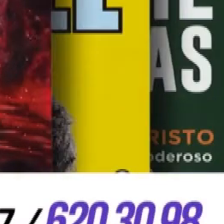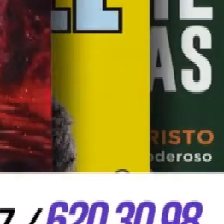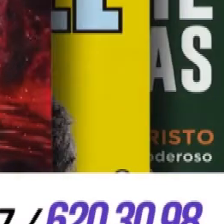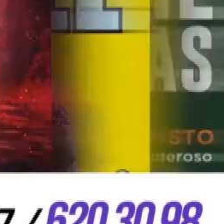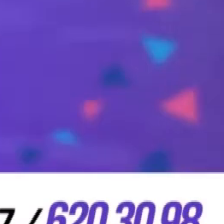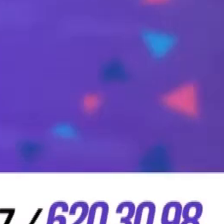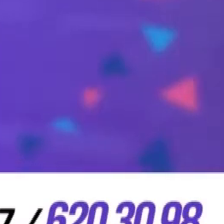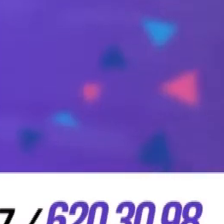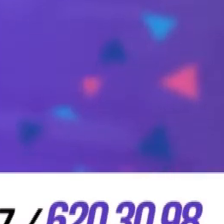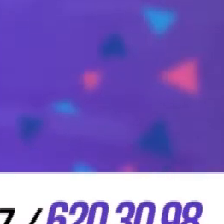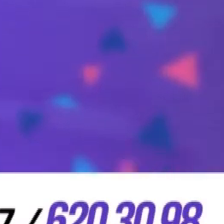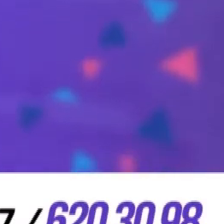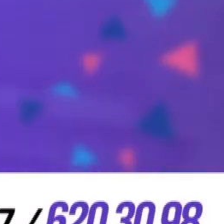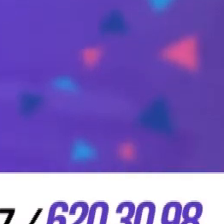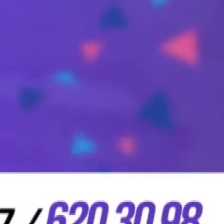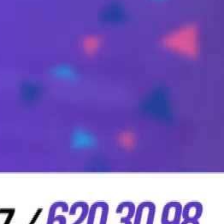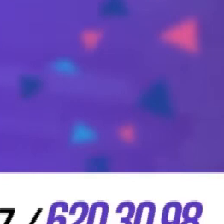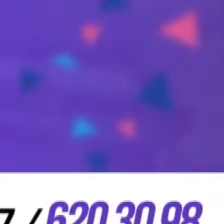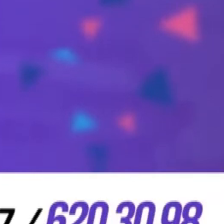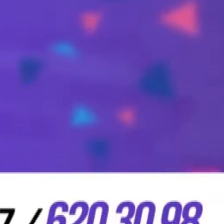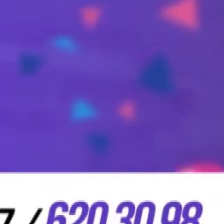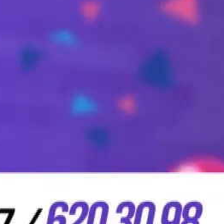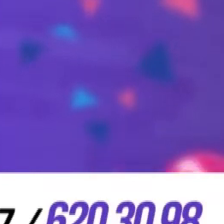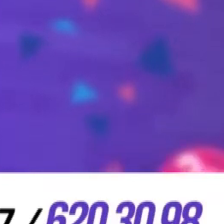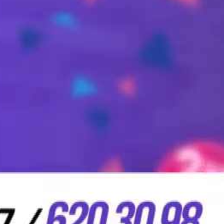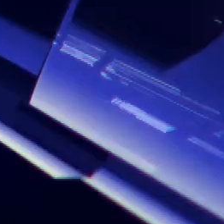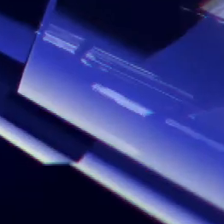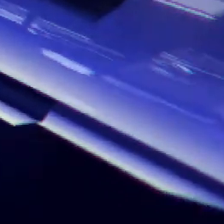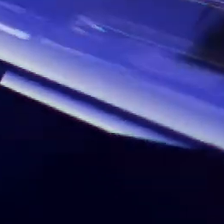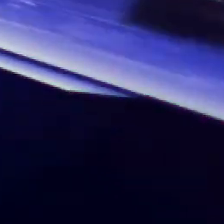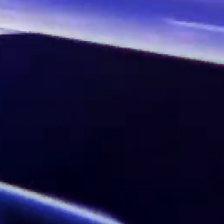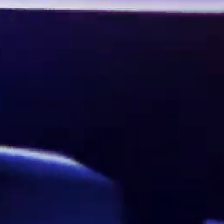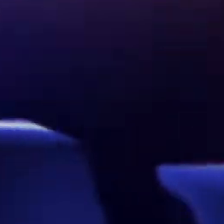el tercer libro de menor valor totalmente gratis.